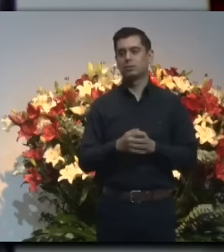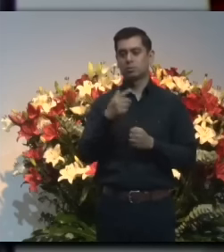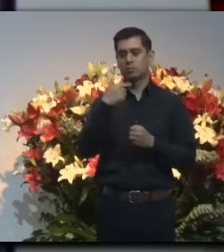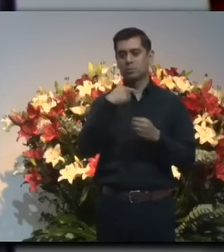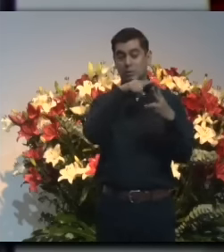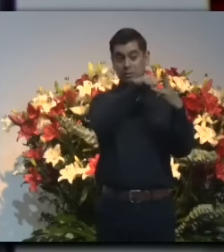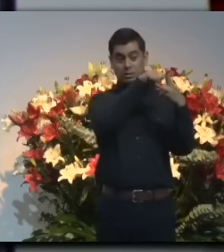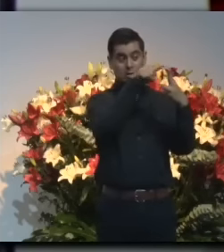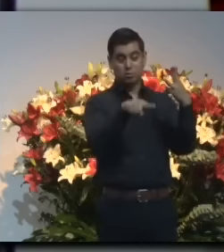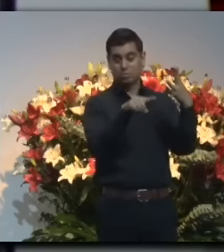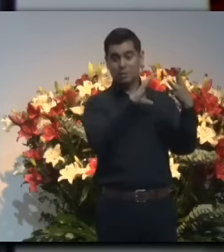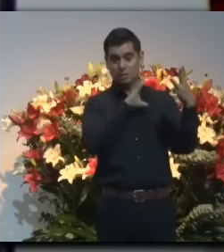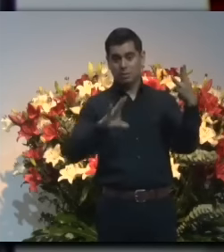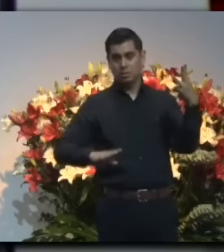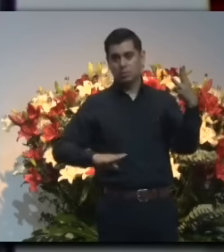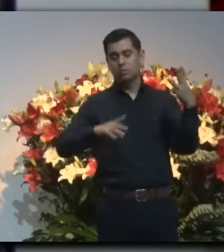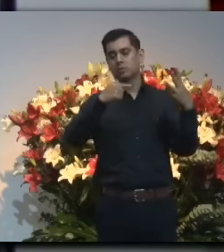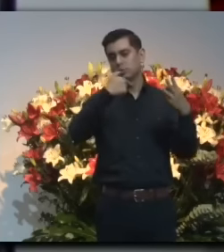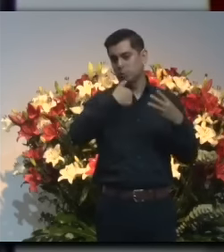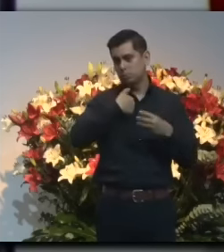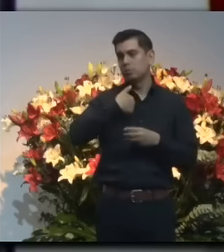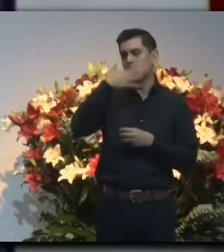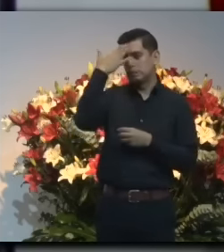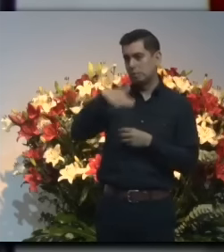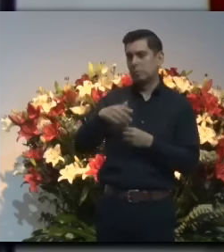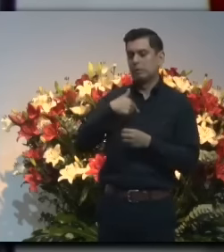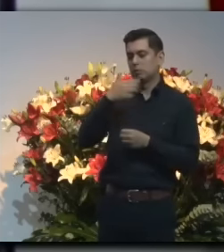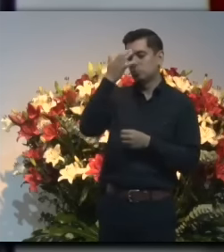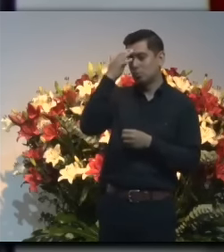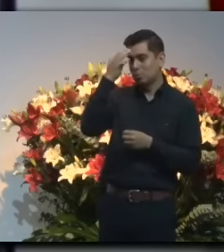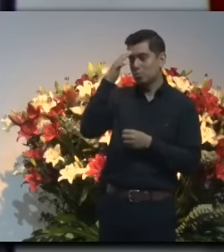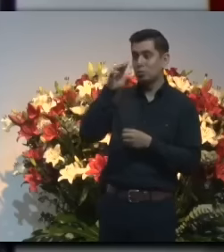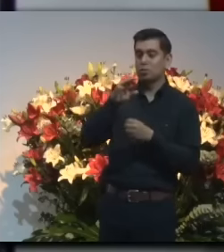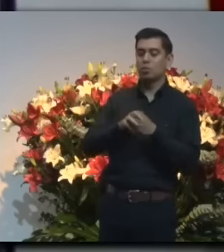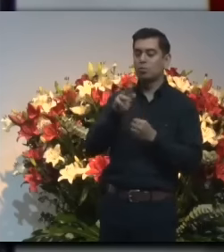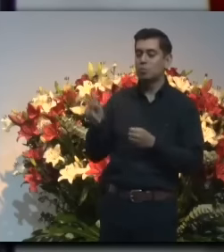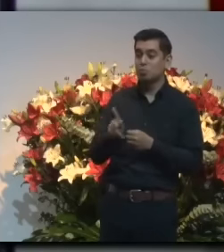soy la que más conoce Basíguares, Isoguichi, Norogachi,